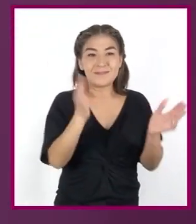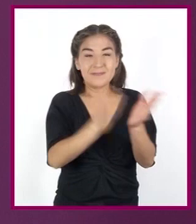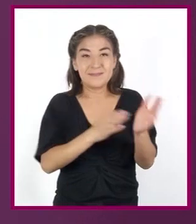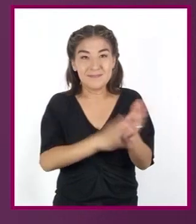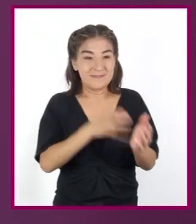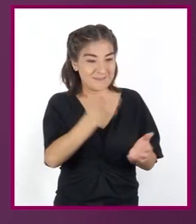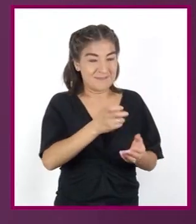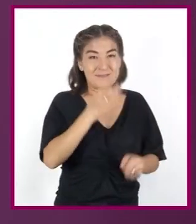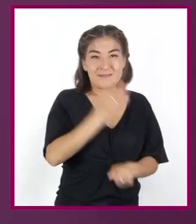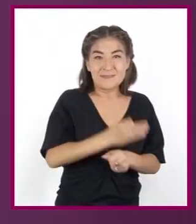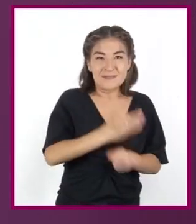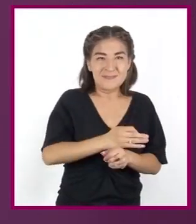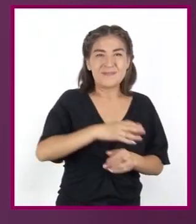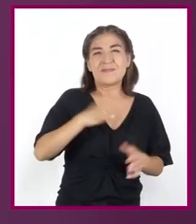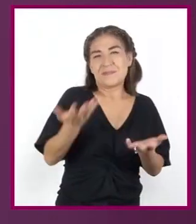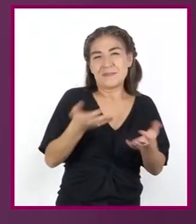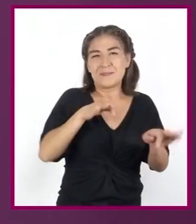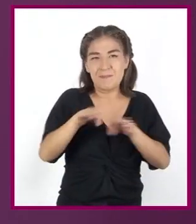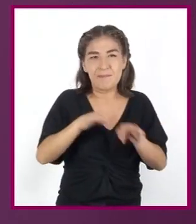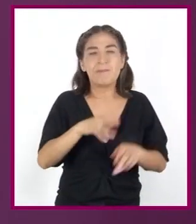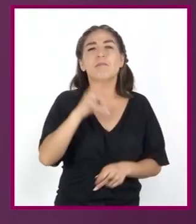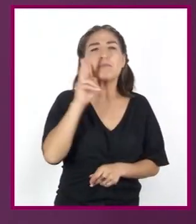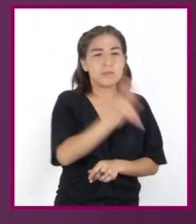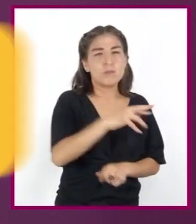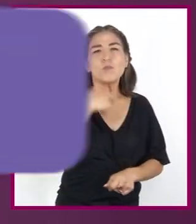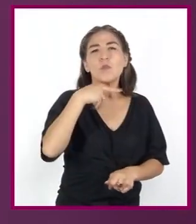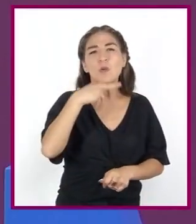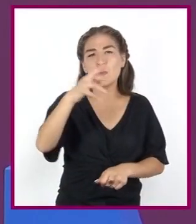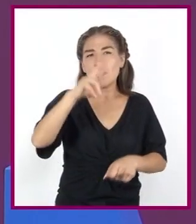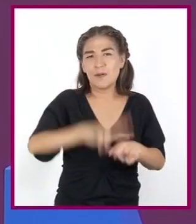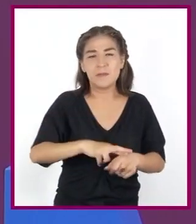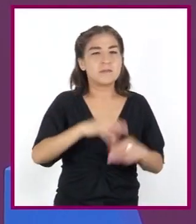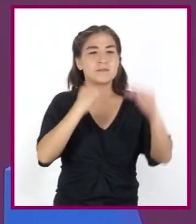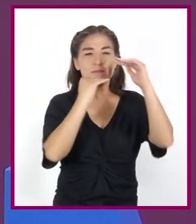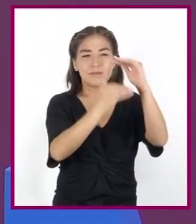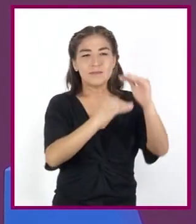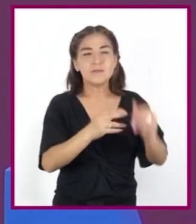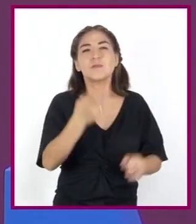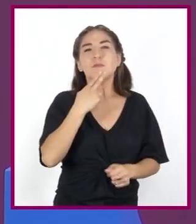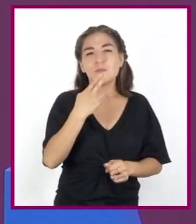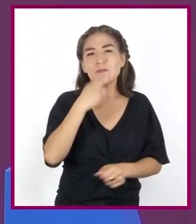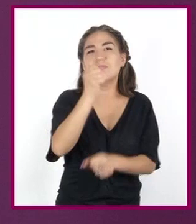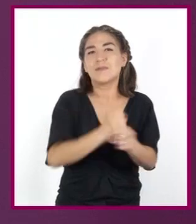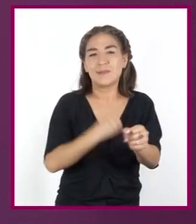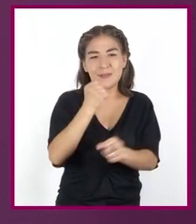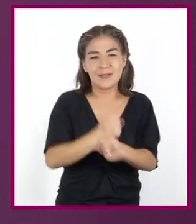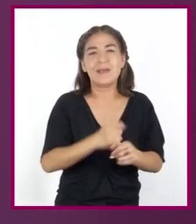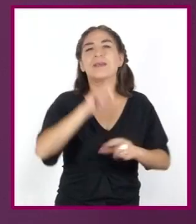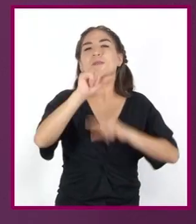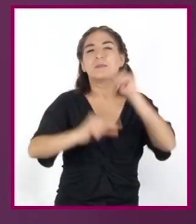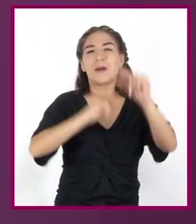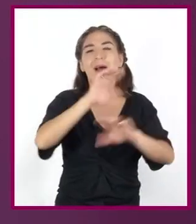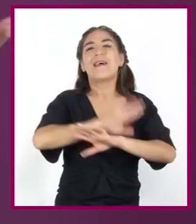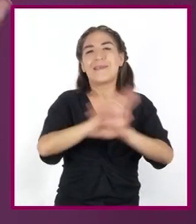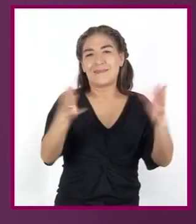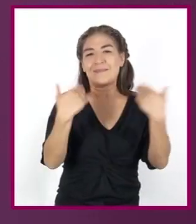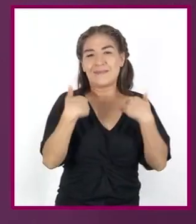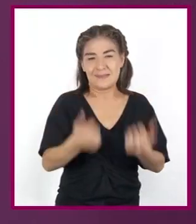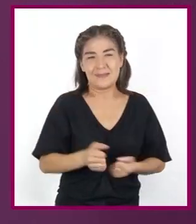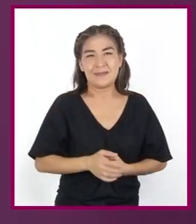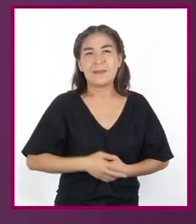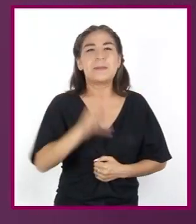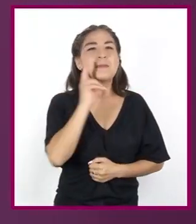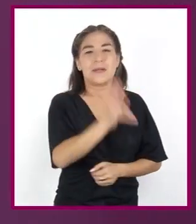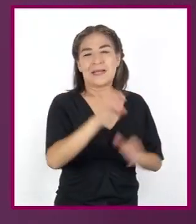estemos trabajando, podemos encontrar vocabulario específico. Con la práctica de uso te vas a ir familiarizando.